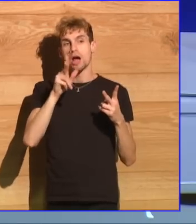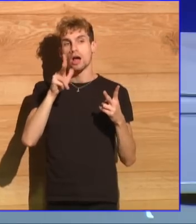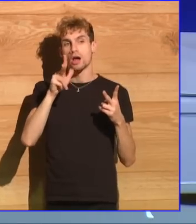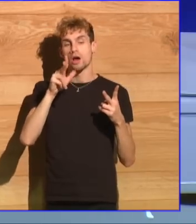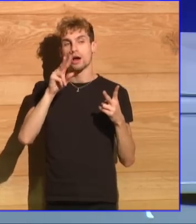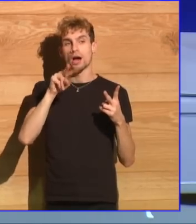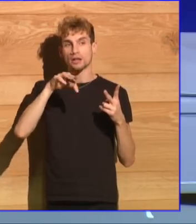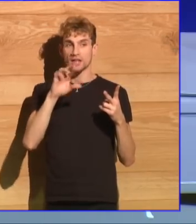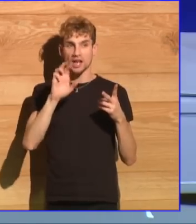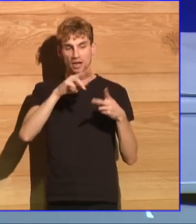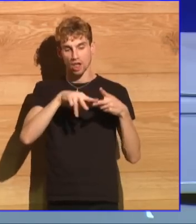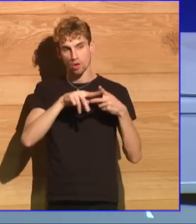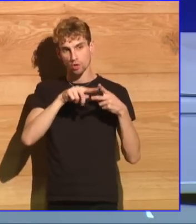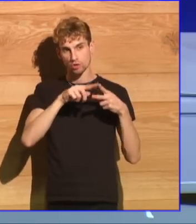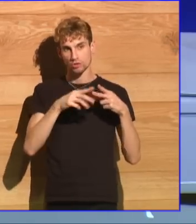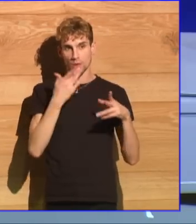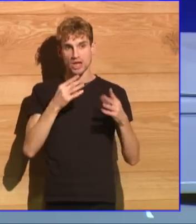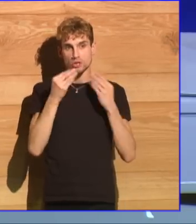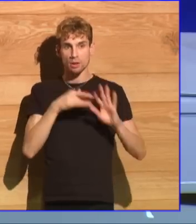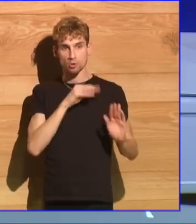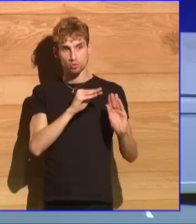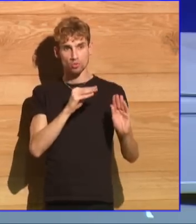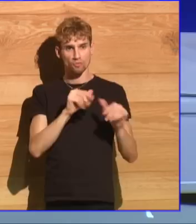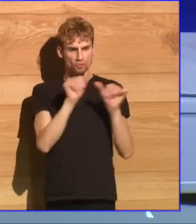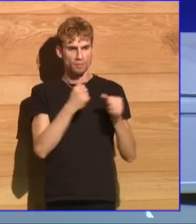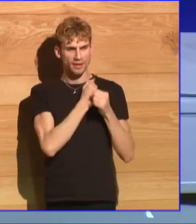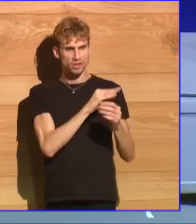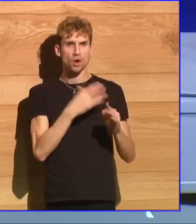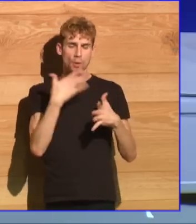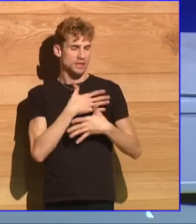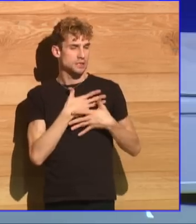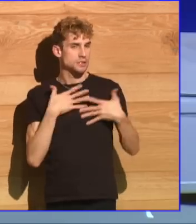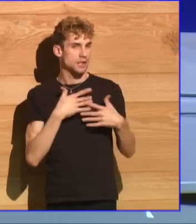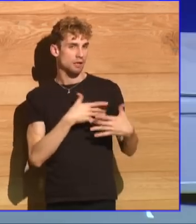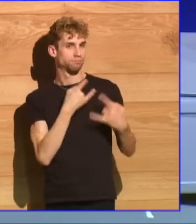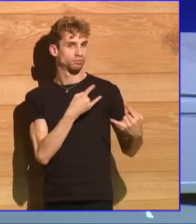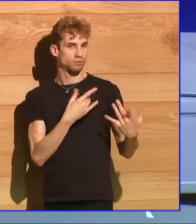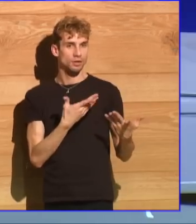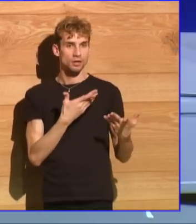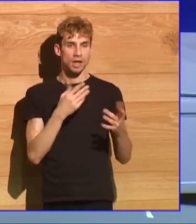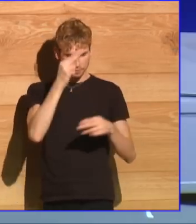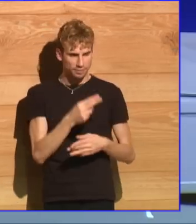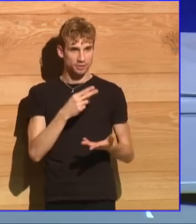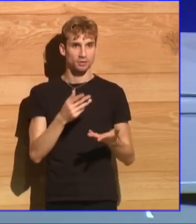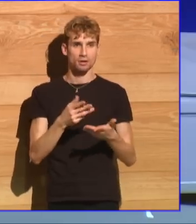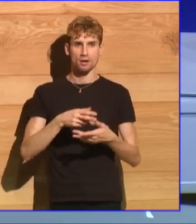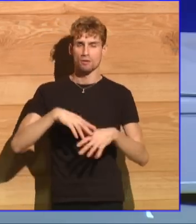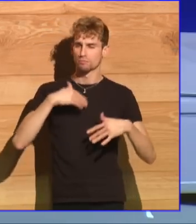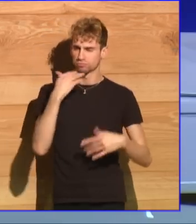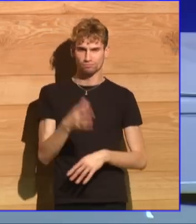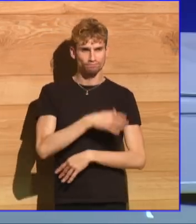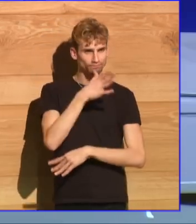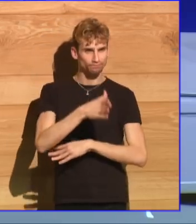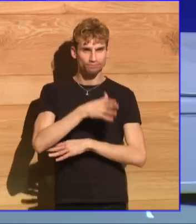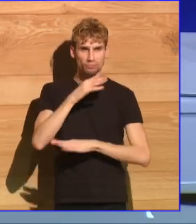ninguna película. Como se quieren esos dos personajes, cómo se desean, se aman, se respetan, es algo impresionante.